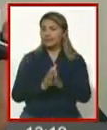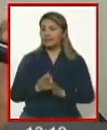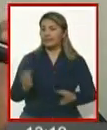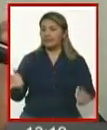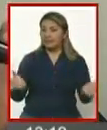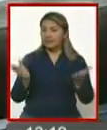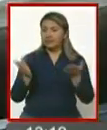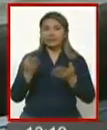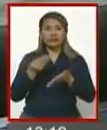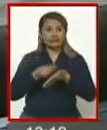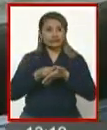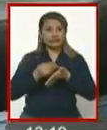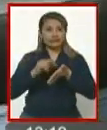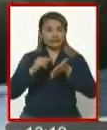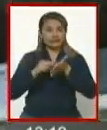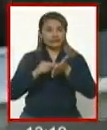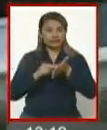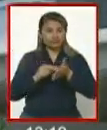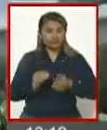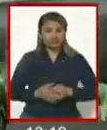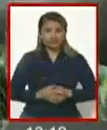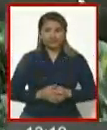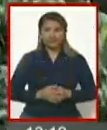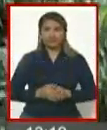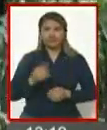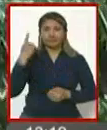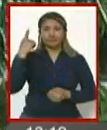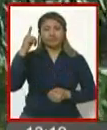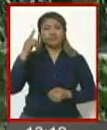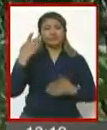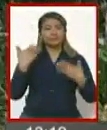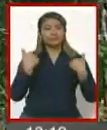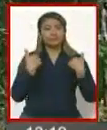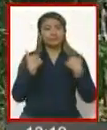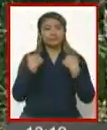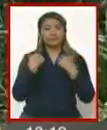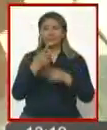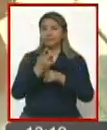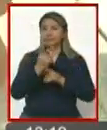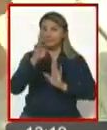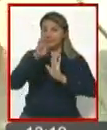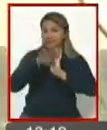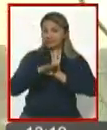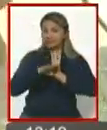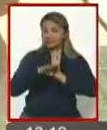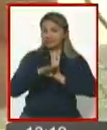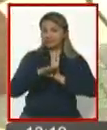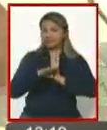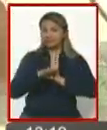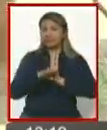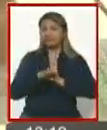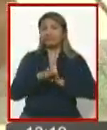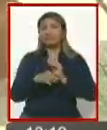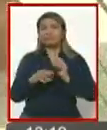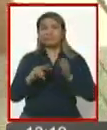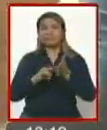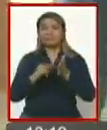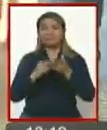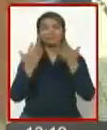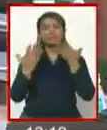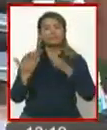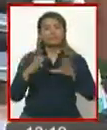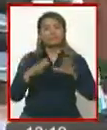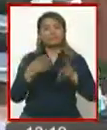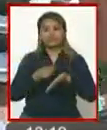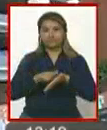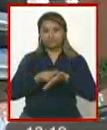la economía. Quiere decir que las tasas de interés para quien toma créditos va a bajar, y al bajar, lógicamente, hay